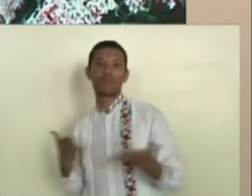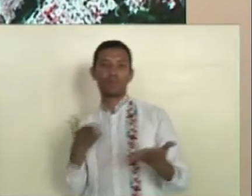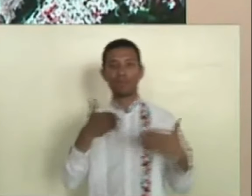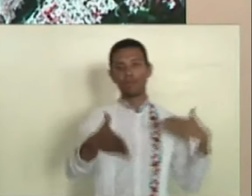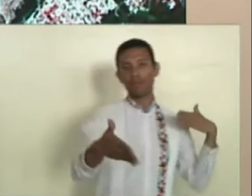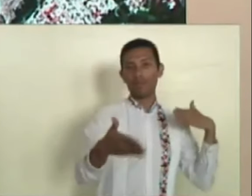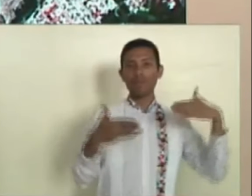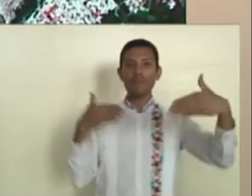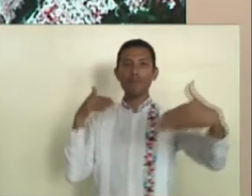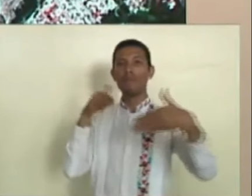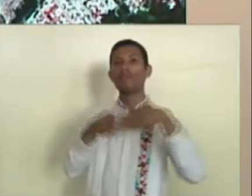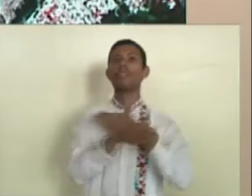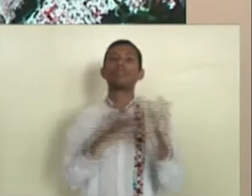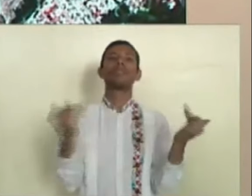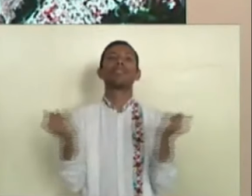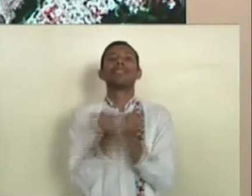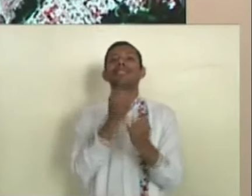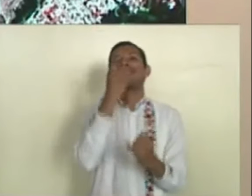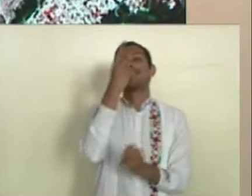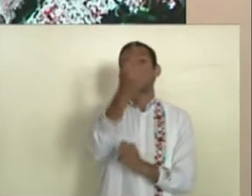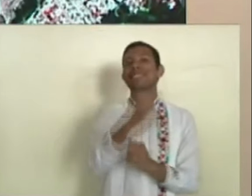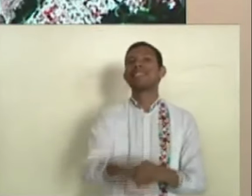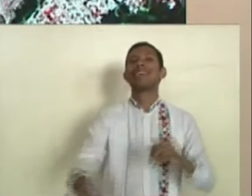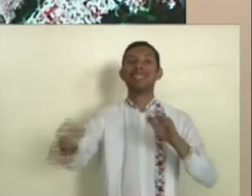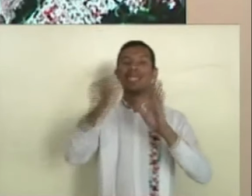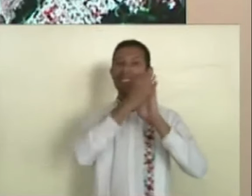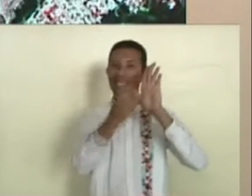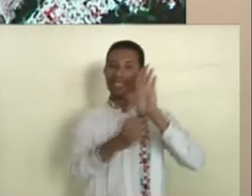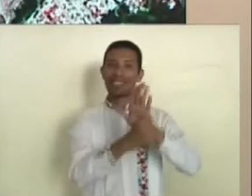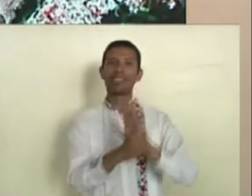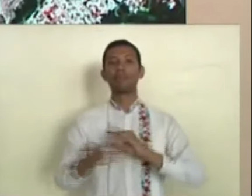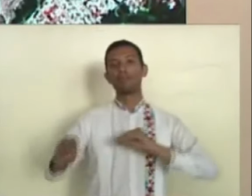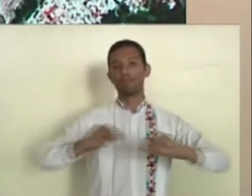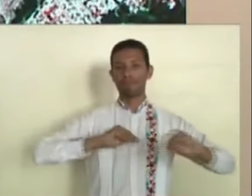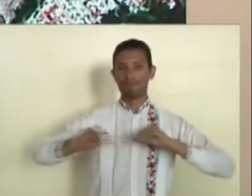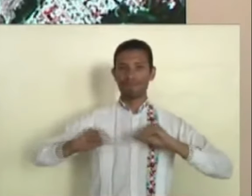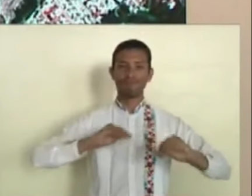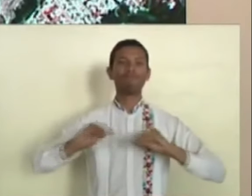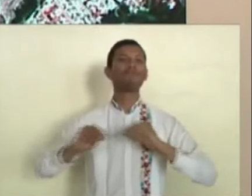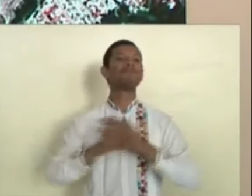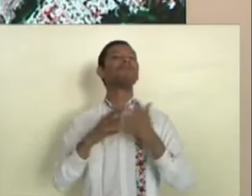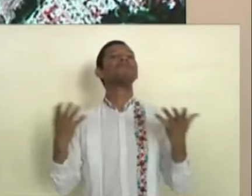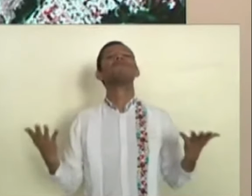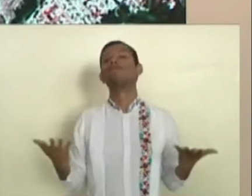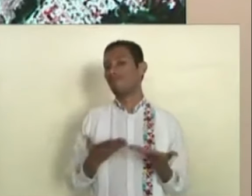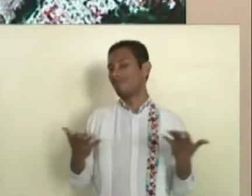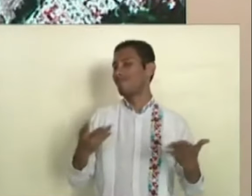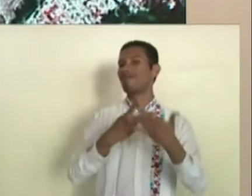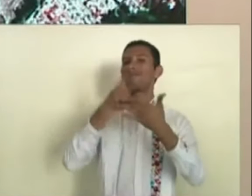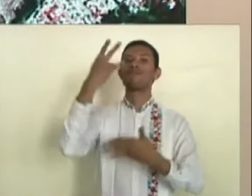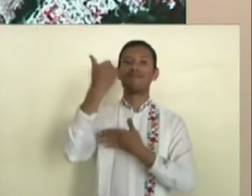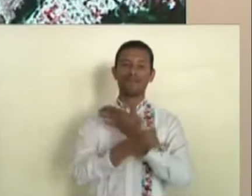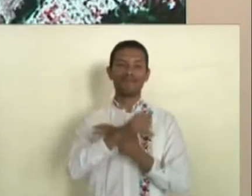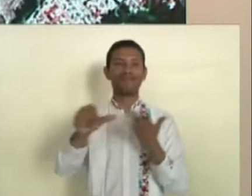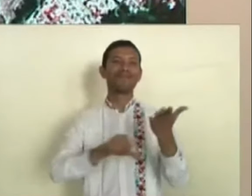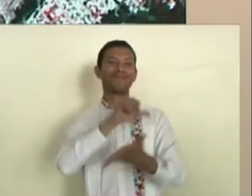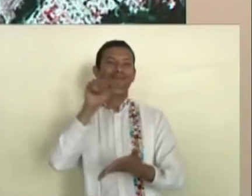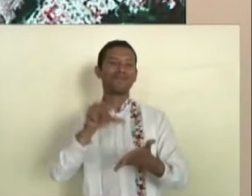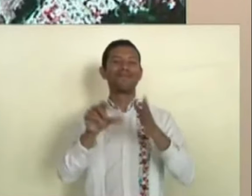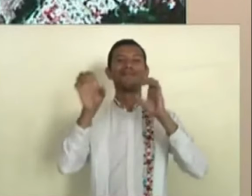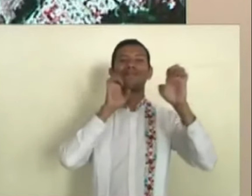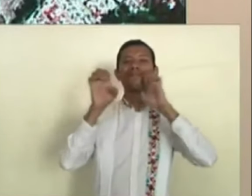de la Secretaría de Ordenamiento Territorial y Obras Públicas, Daniel Arturo Casasus, informaron su ambicioso plan de movilidad y creación de nuevos